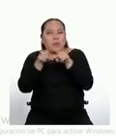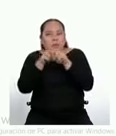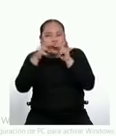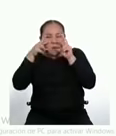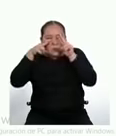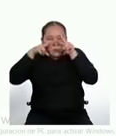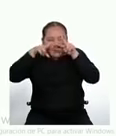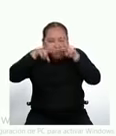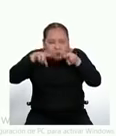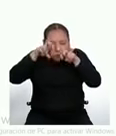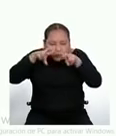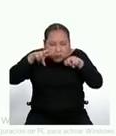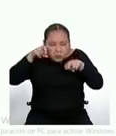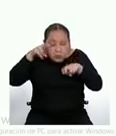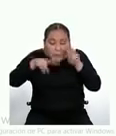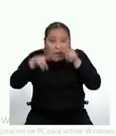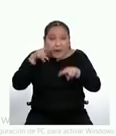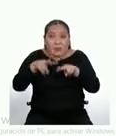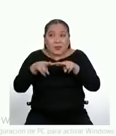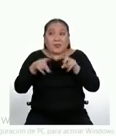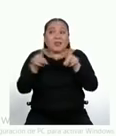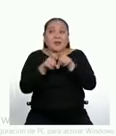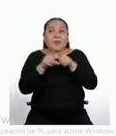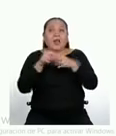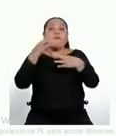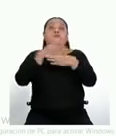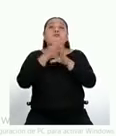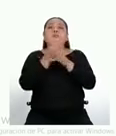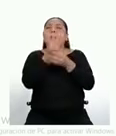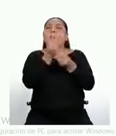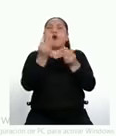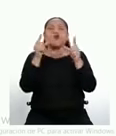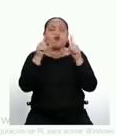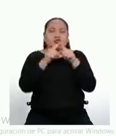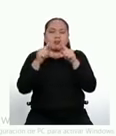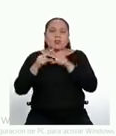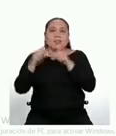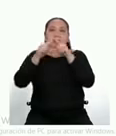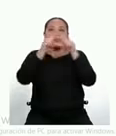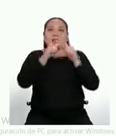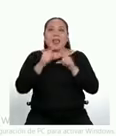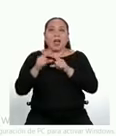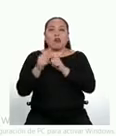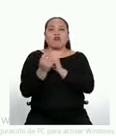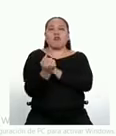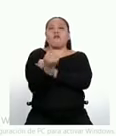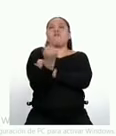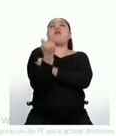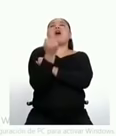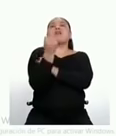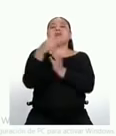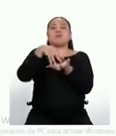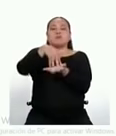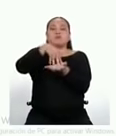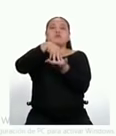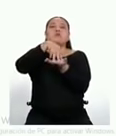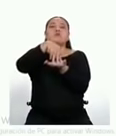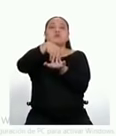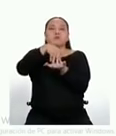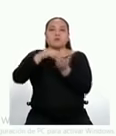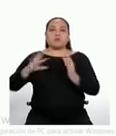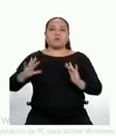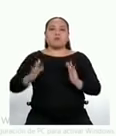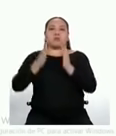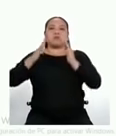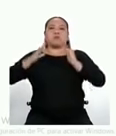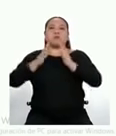detalle dentro de la estructura, veremos que también está conformado por muchos triángulos, que es lo que le da la rigidez suficiente para poder